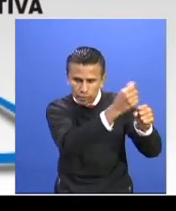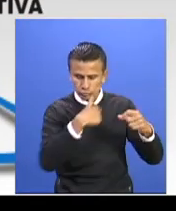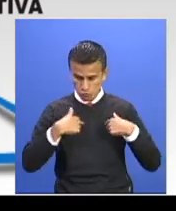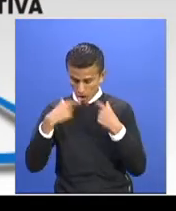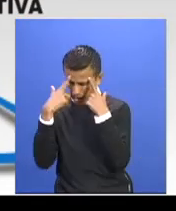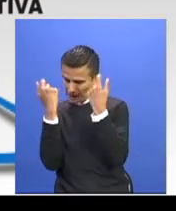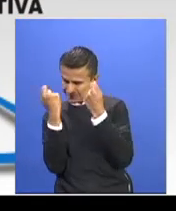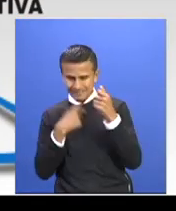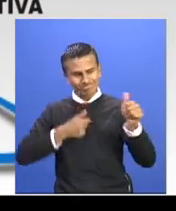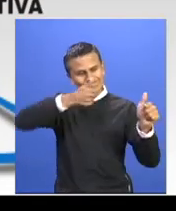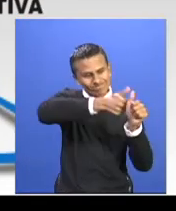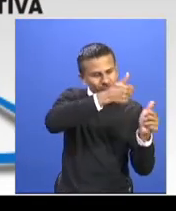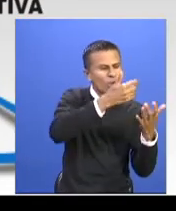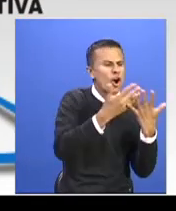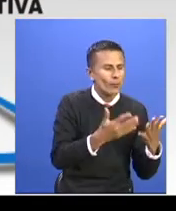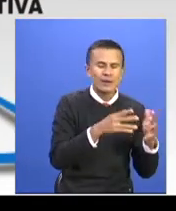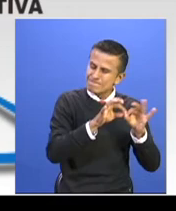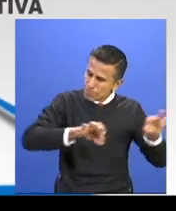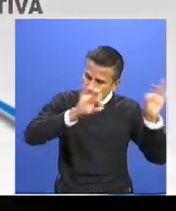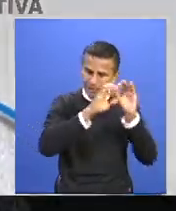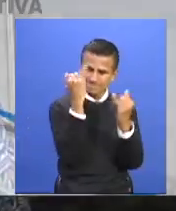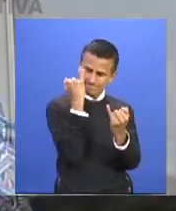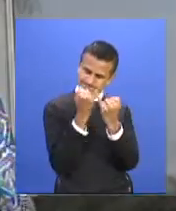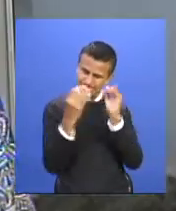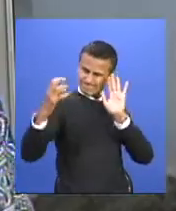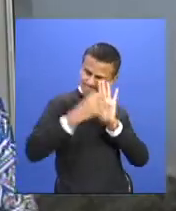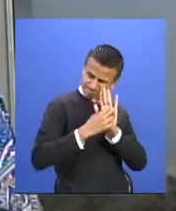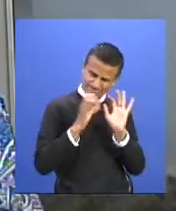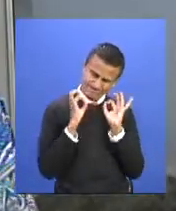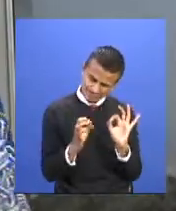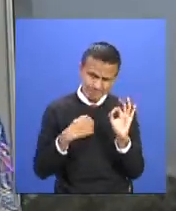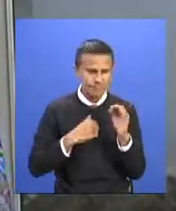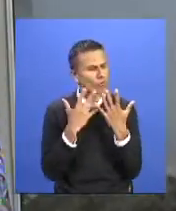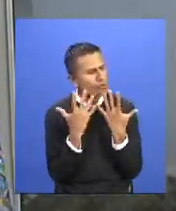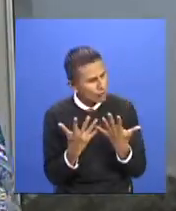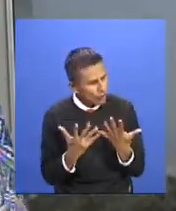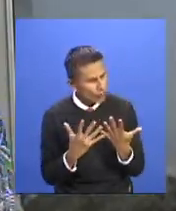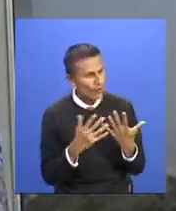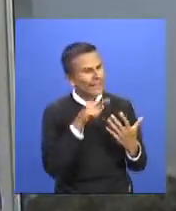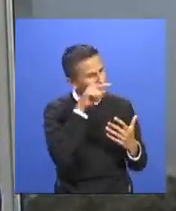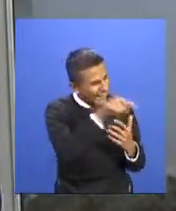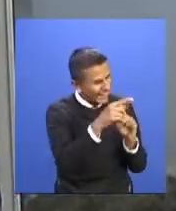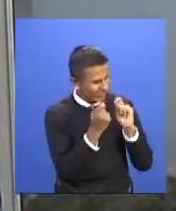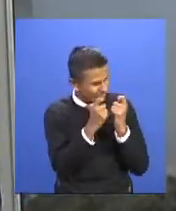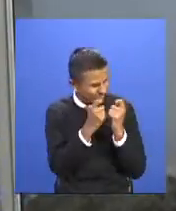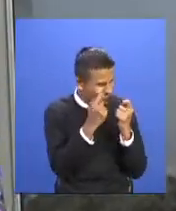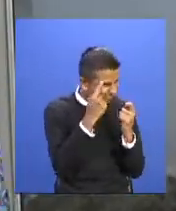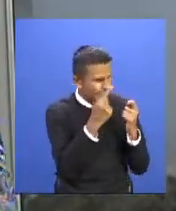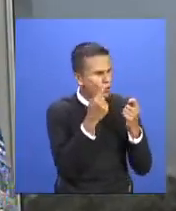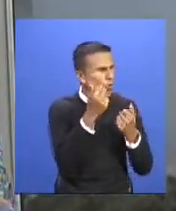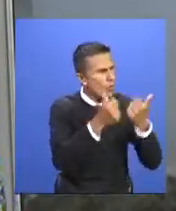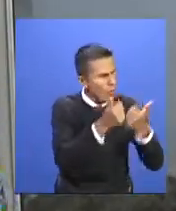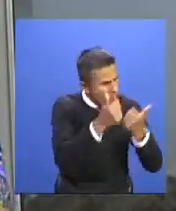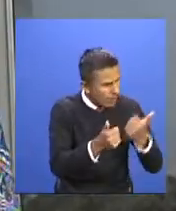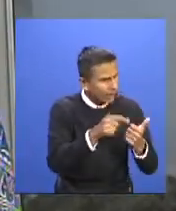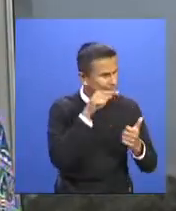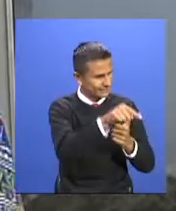empleados empiecen a entender cuál es esa nueva imagen y dónde está el cambio en el que está generándose o que se